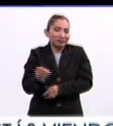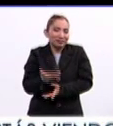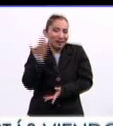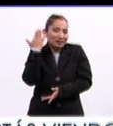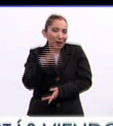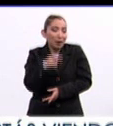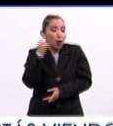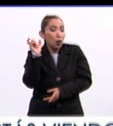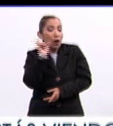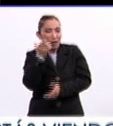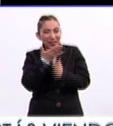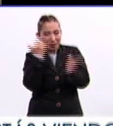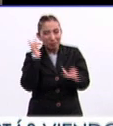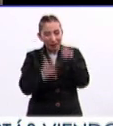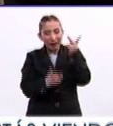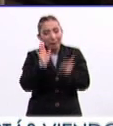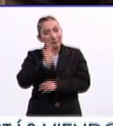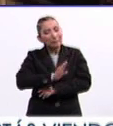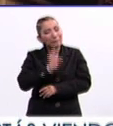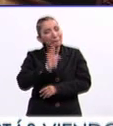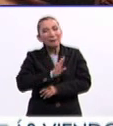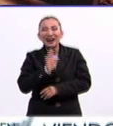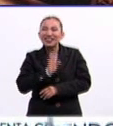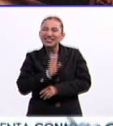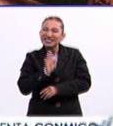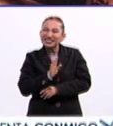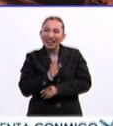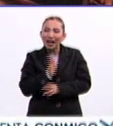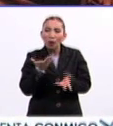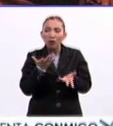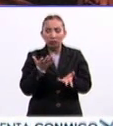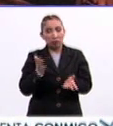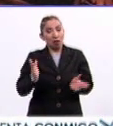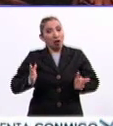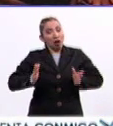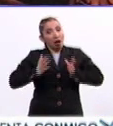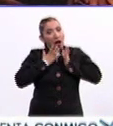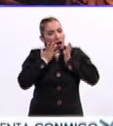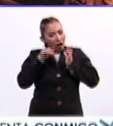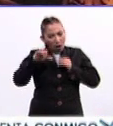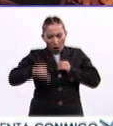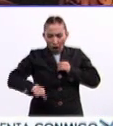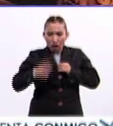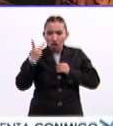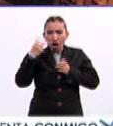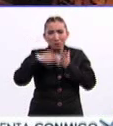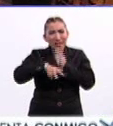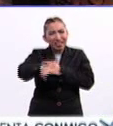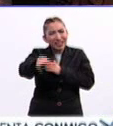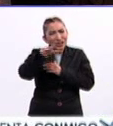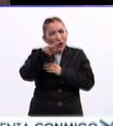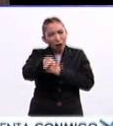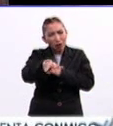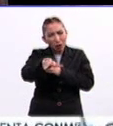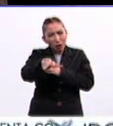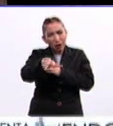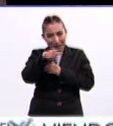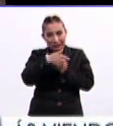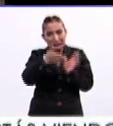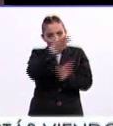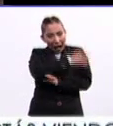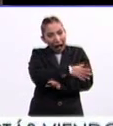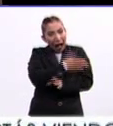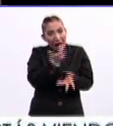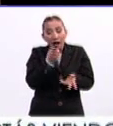conversábamos, ¿no? Parece que parece increíble que apenas en el 2018 se haya considerado que la